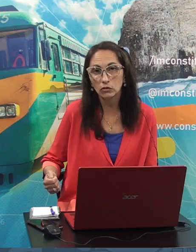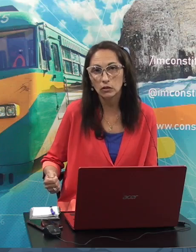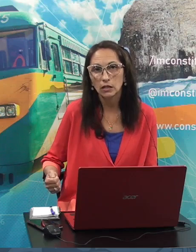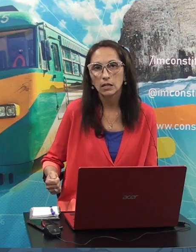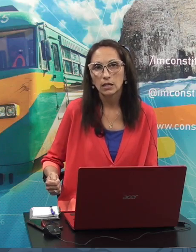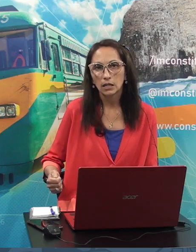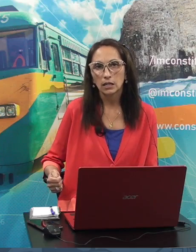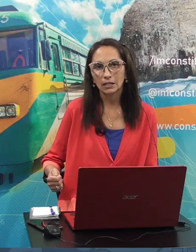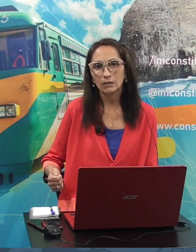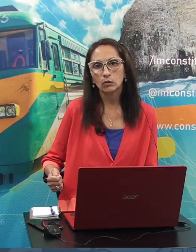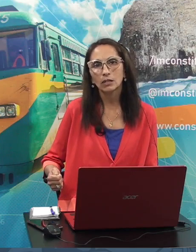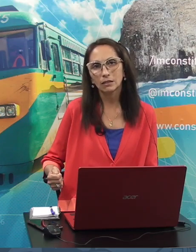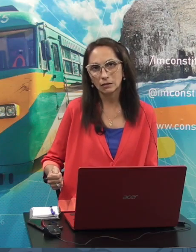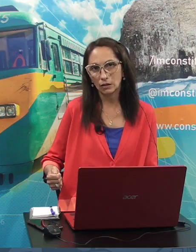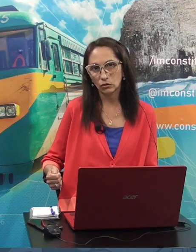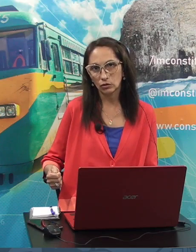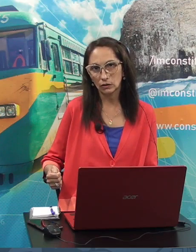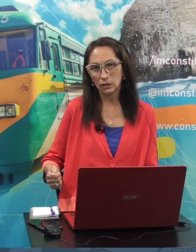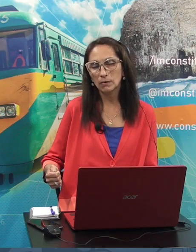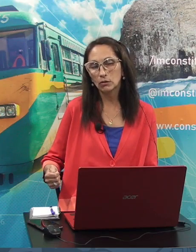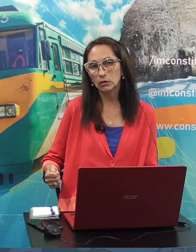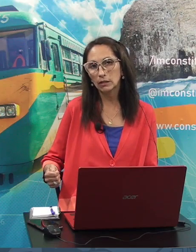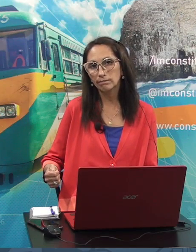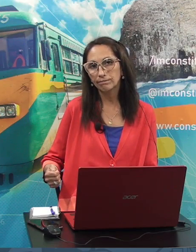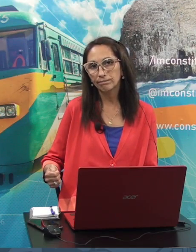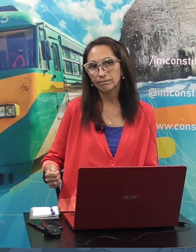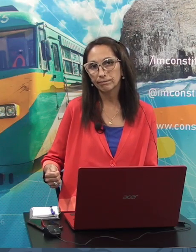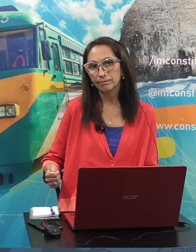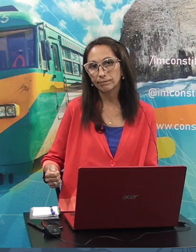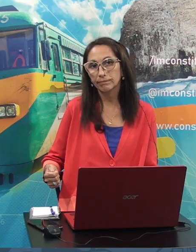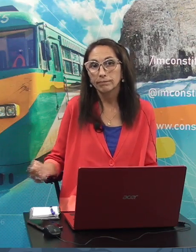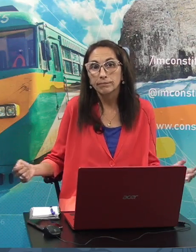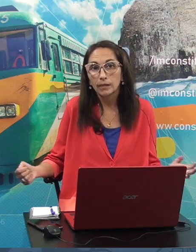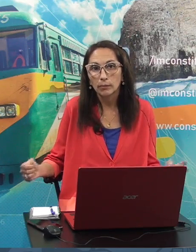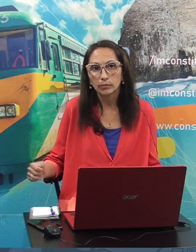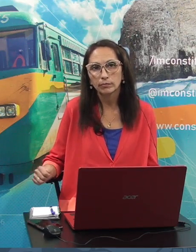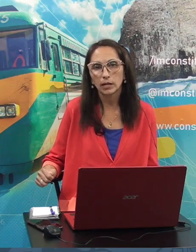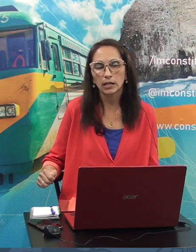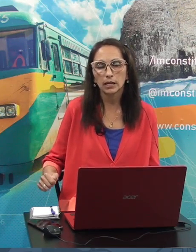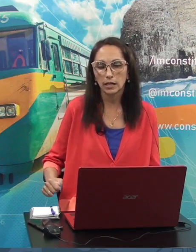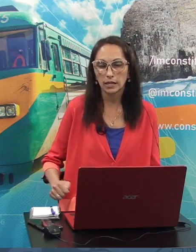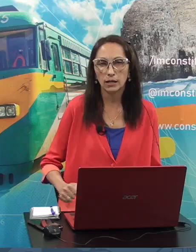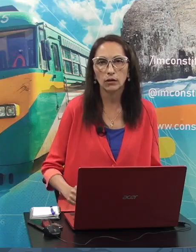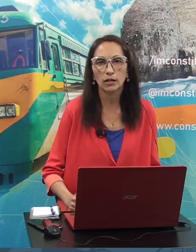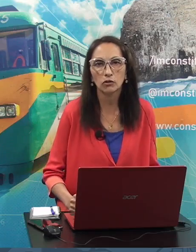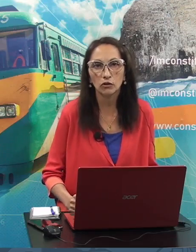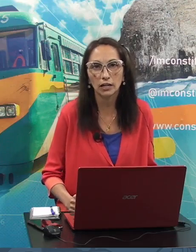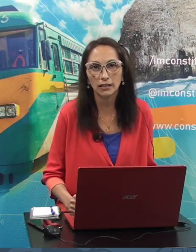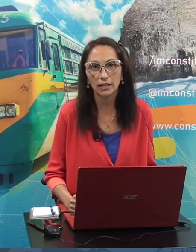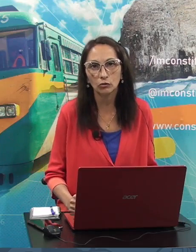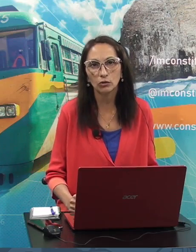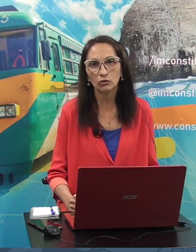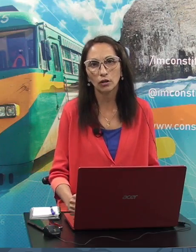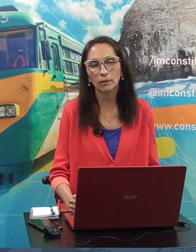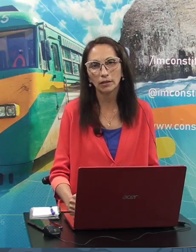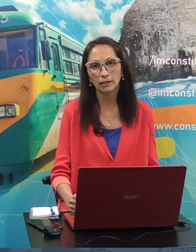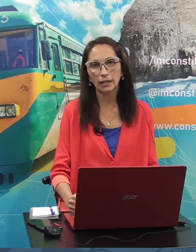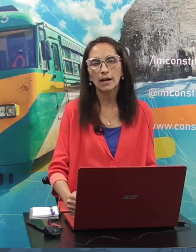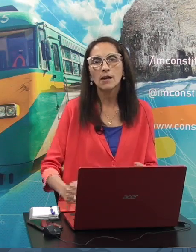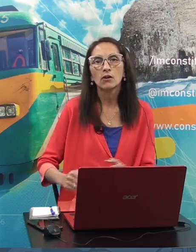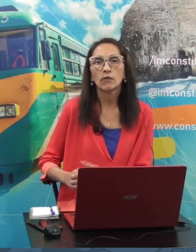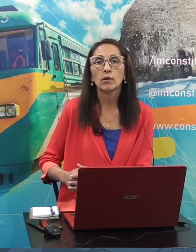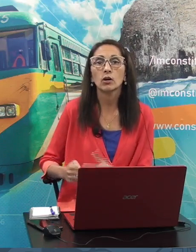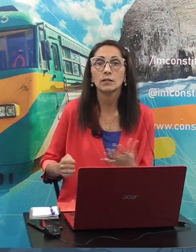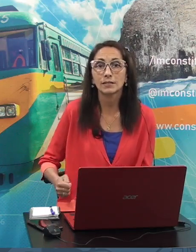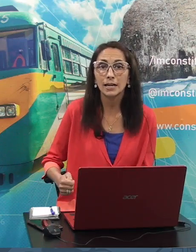inmunización recibir una tercera dosis. ¿Qué piensa usted? Nada, hay que yo creo que a esta altura solamente